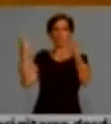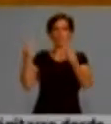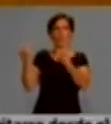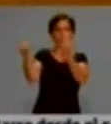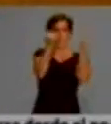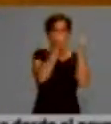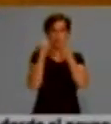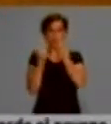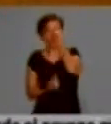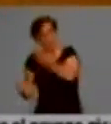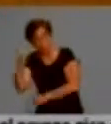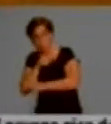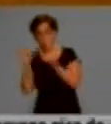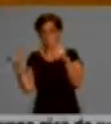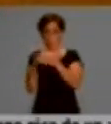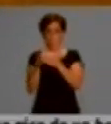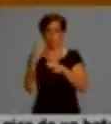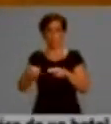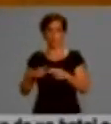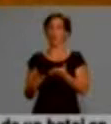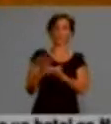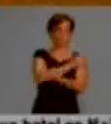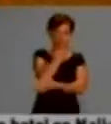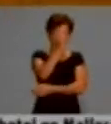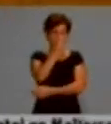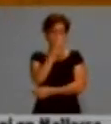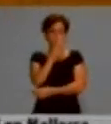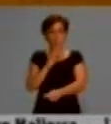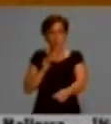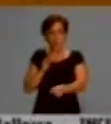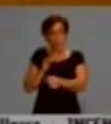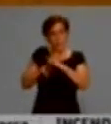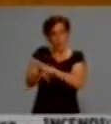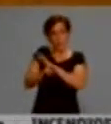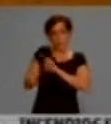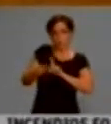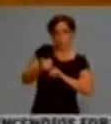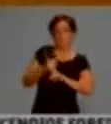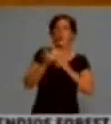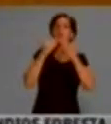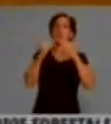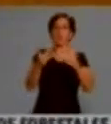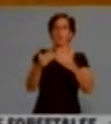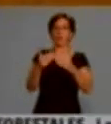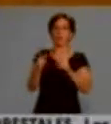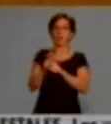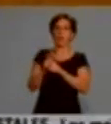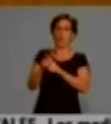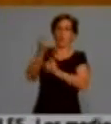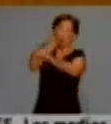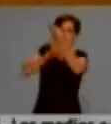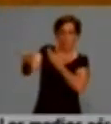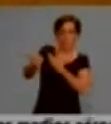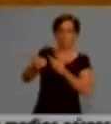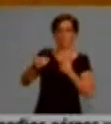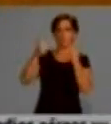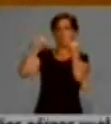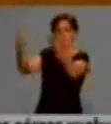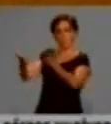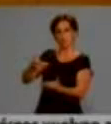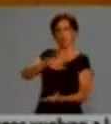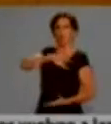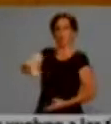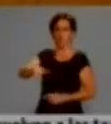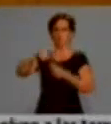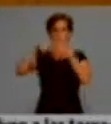todos, pero que obtienen recursos a cambio de concesiones y favores. Sin duda, señor Rajoy, los